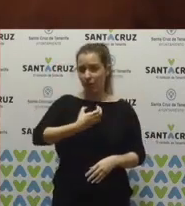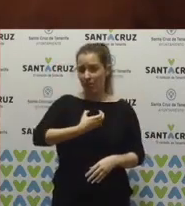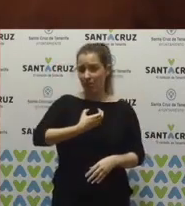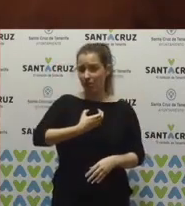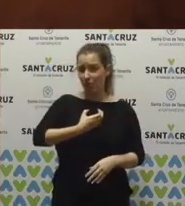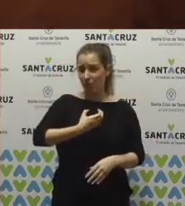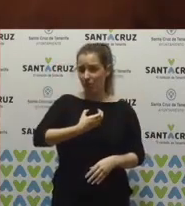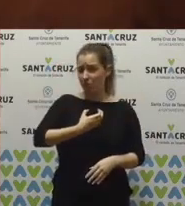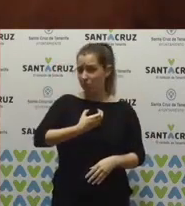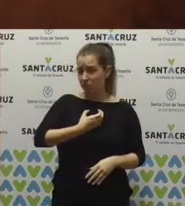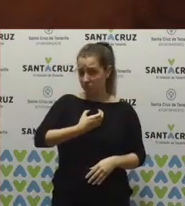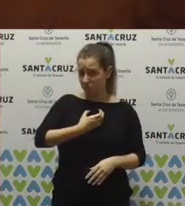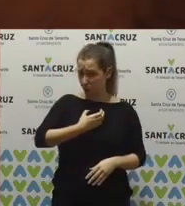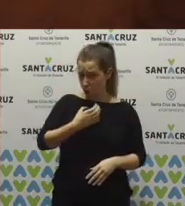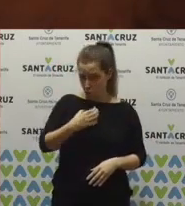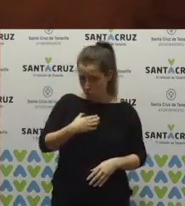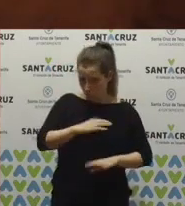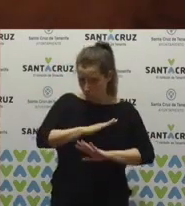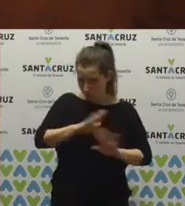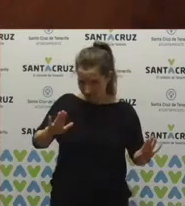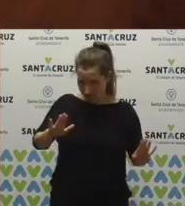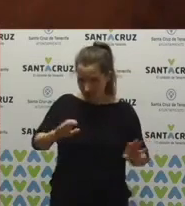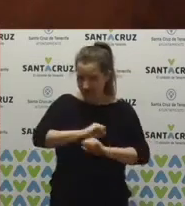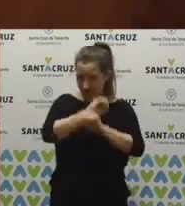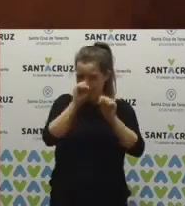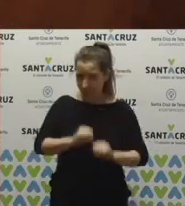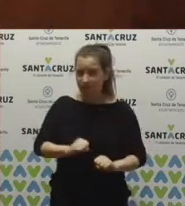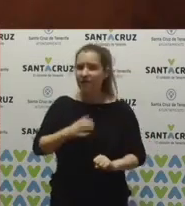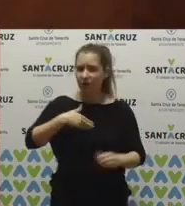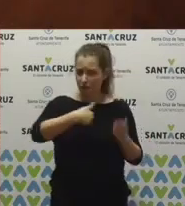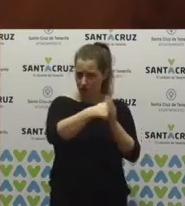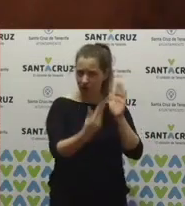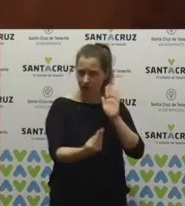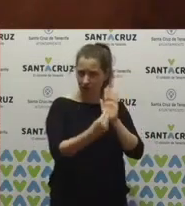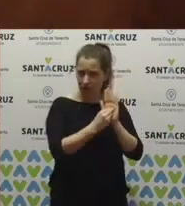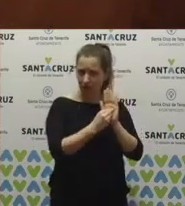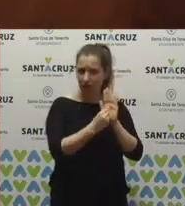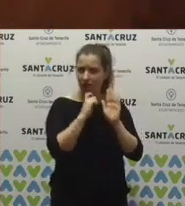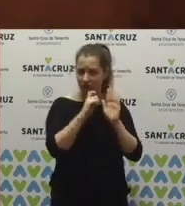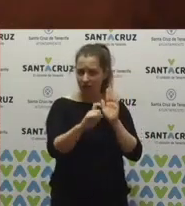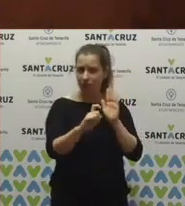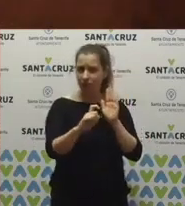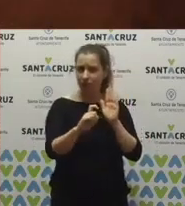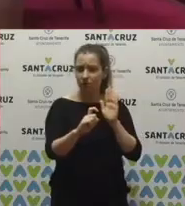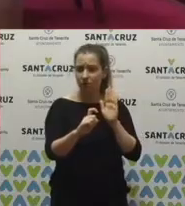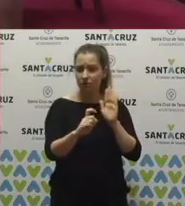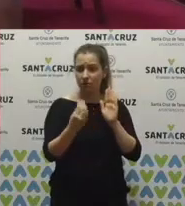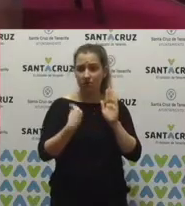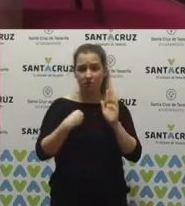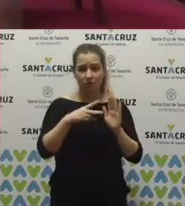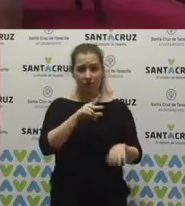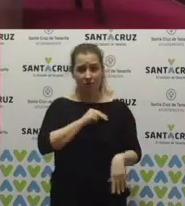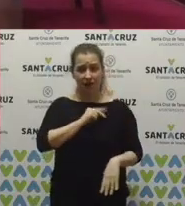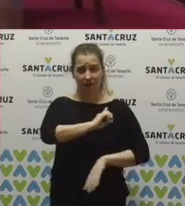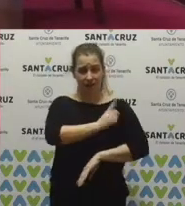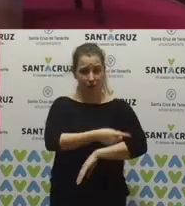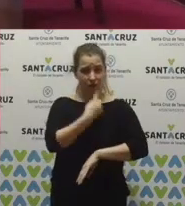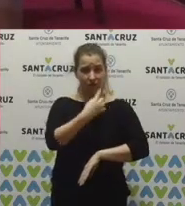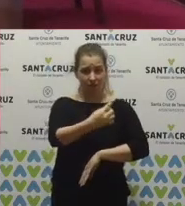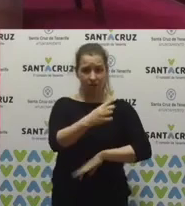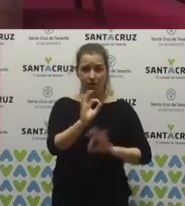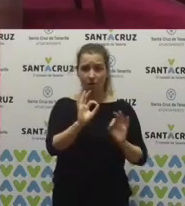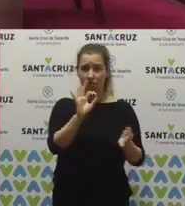caso y me gustaría que conste en el acta de esta advertencia en el caso de que deja de prestar como anunciado la concejala de deportes el servicio